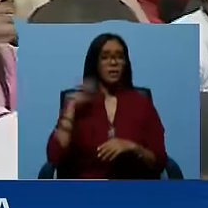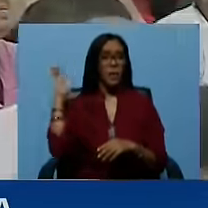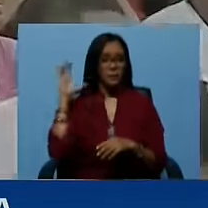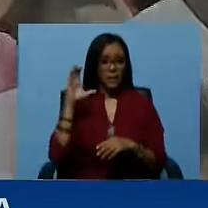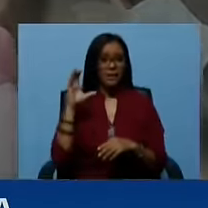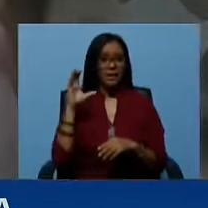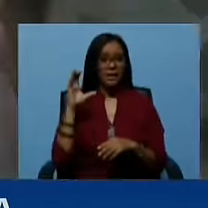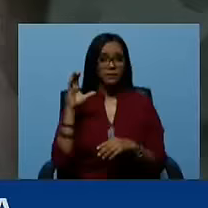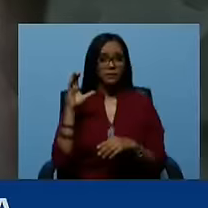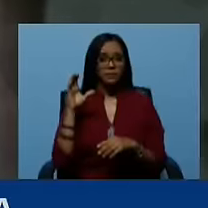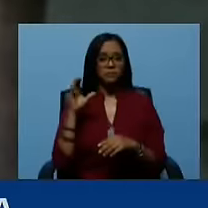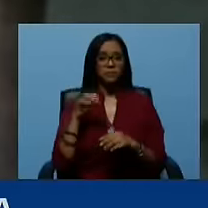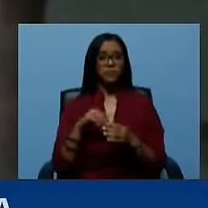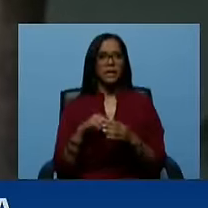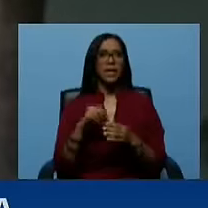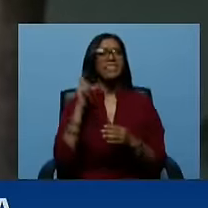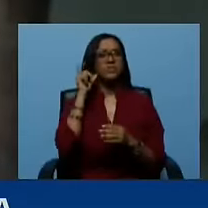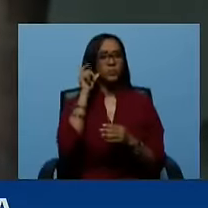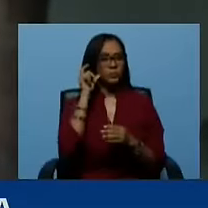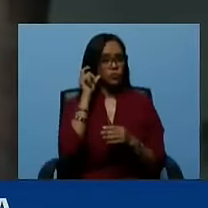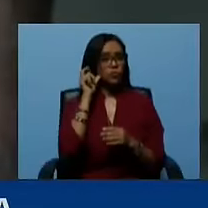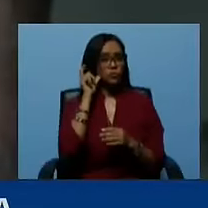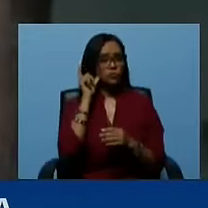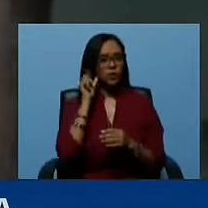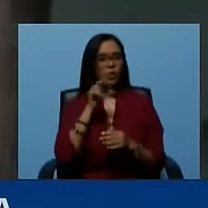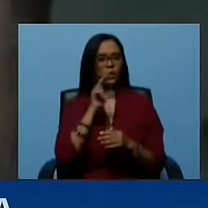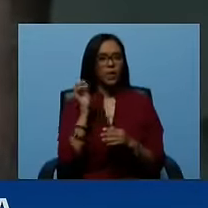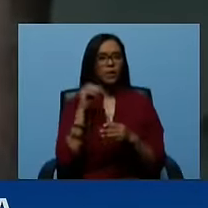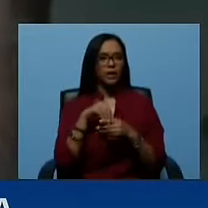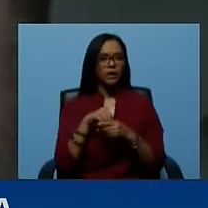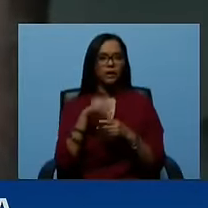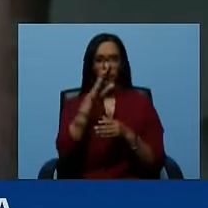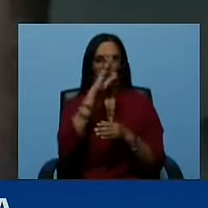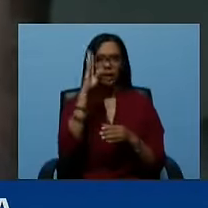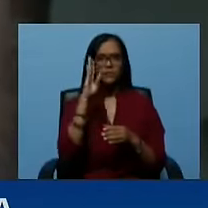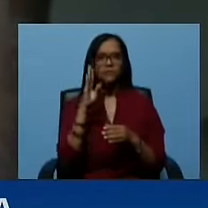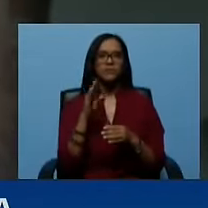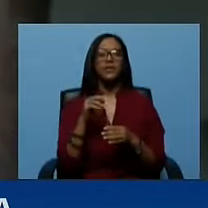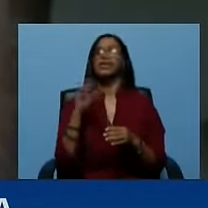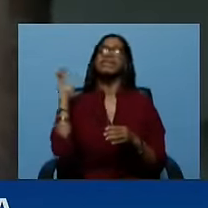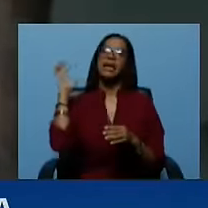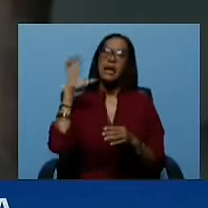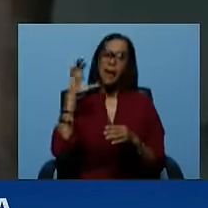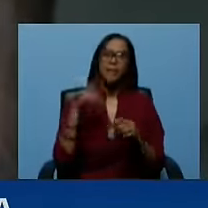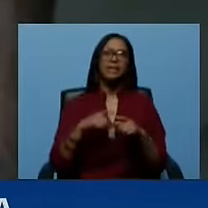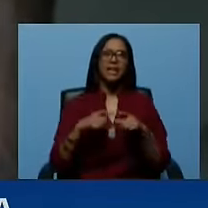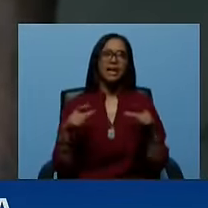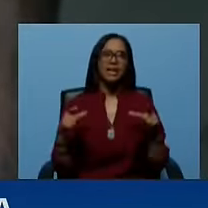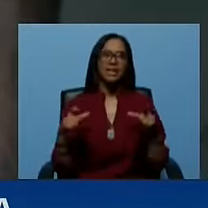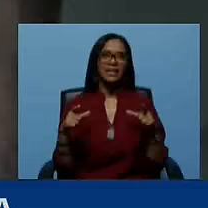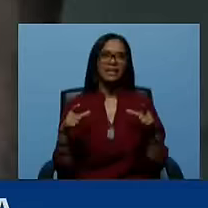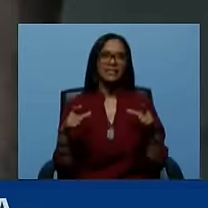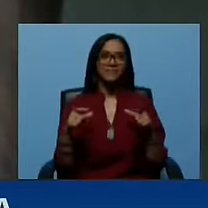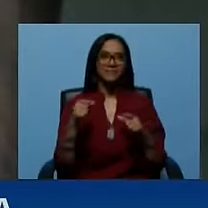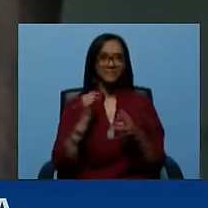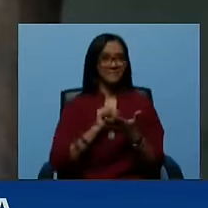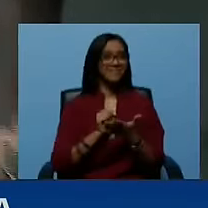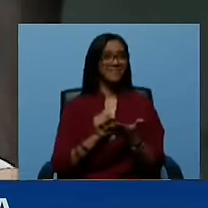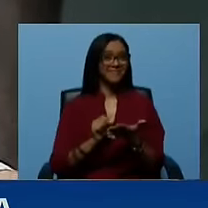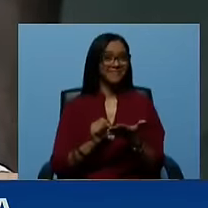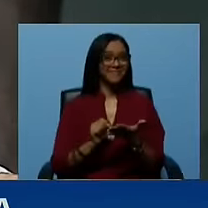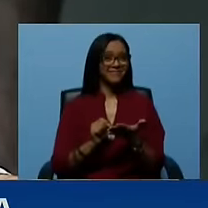grande. Escucha esa parte que no la había sumado, Diosdado. Y en la patria grande,